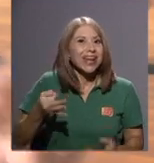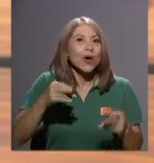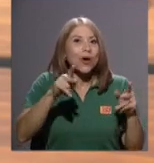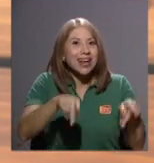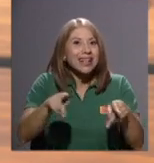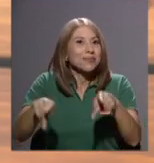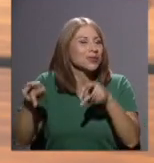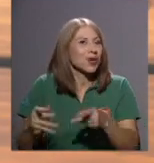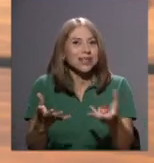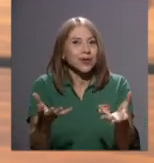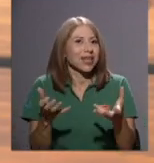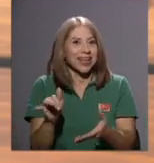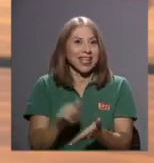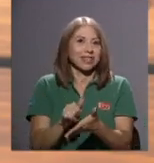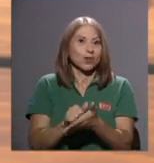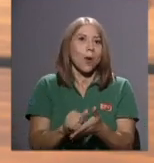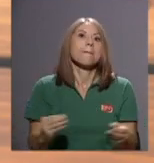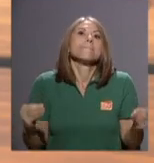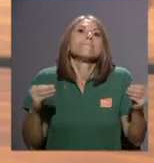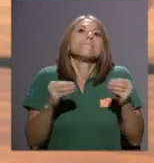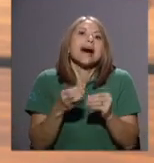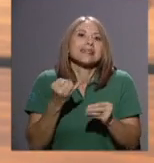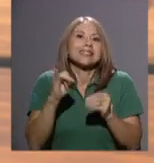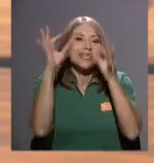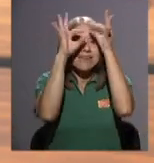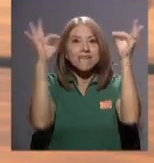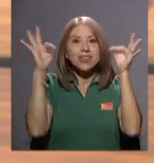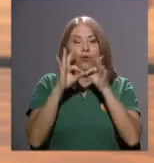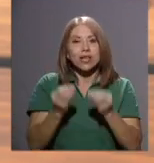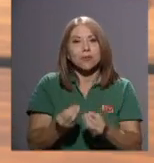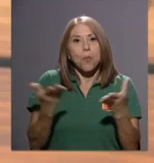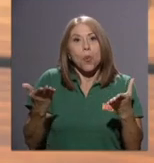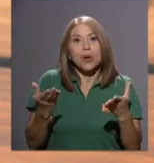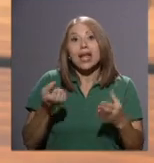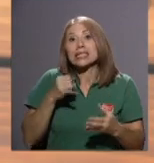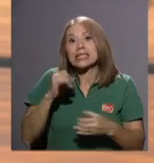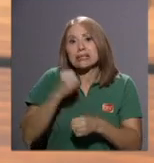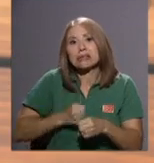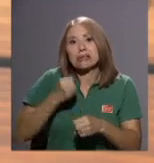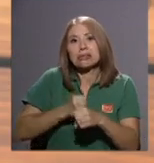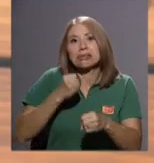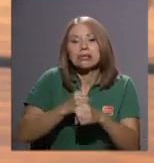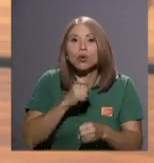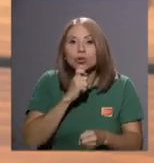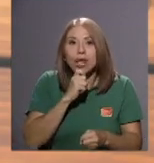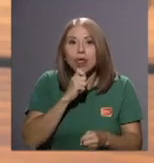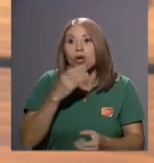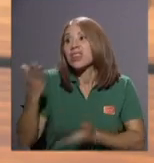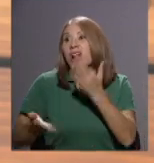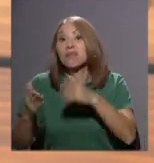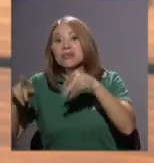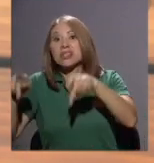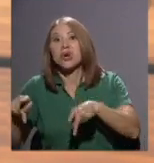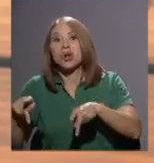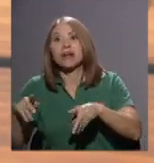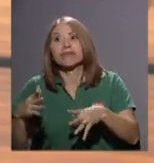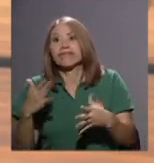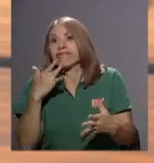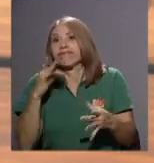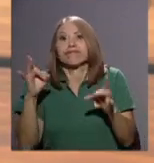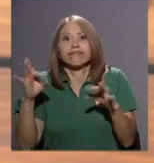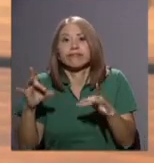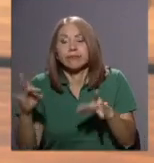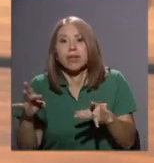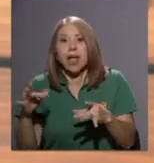posición. Más si son figuras públicas, si les ha costado lo que han tenido y que tal vez un pervertido viene y los denuncia, porque tal